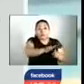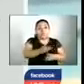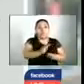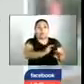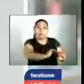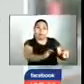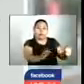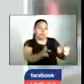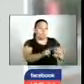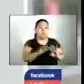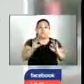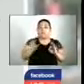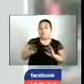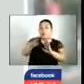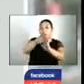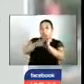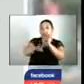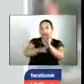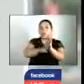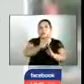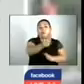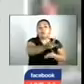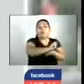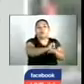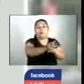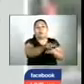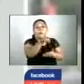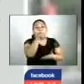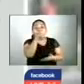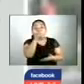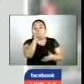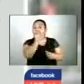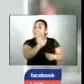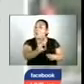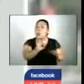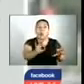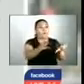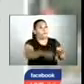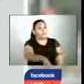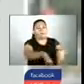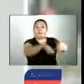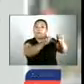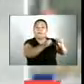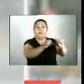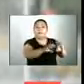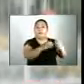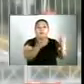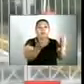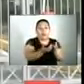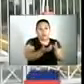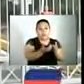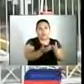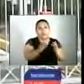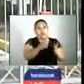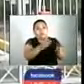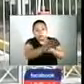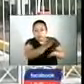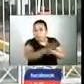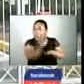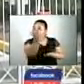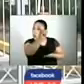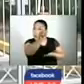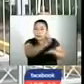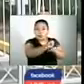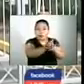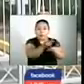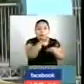decidido, conforme el protocolo de ese centro de estudios, interrumpir la asistencia del estudiante a clases presenciales. Y